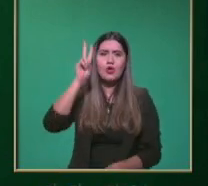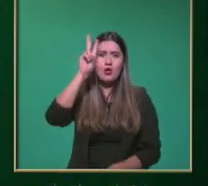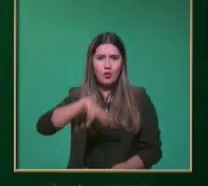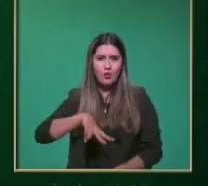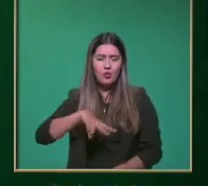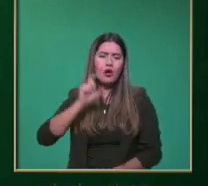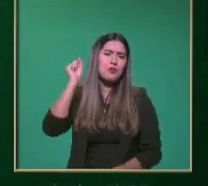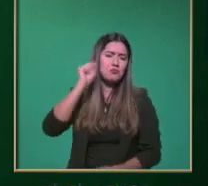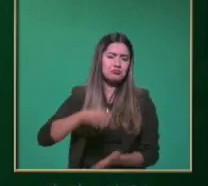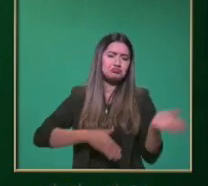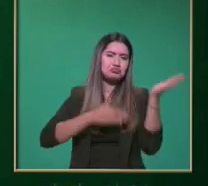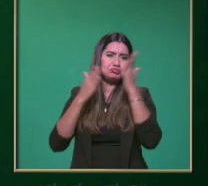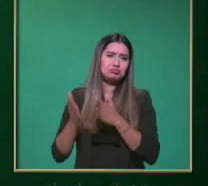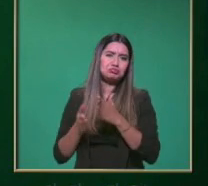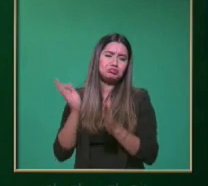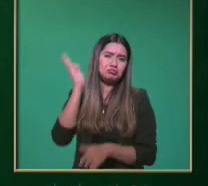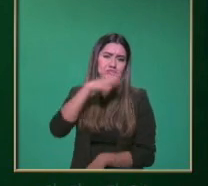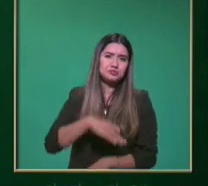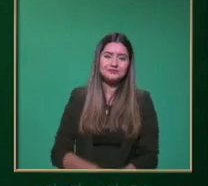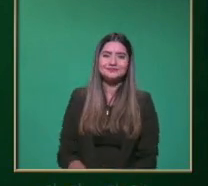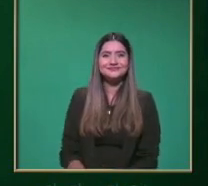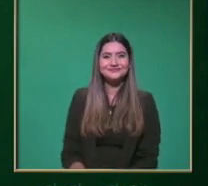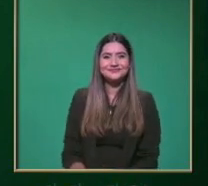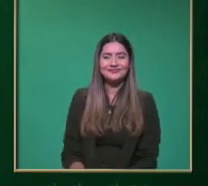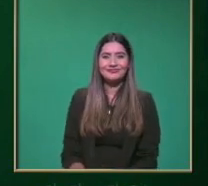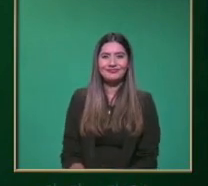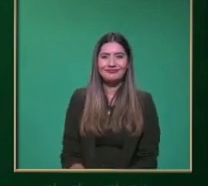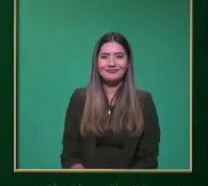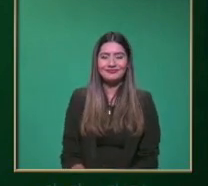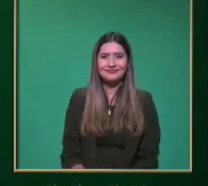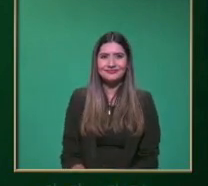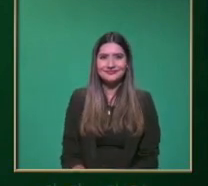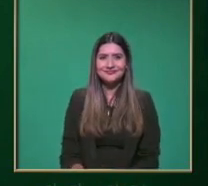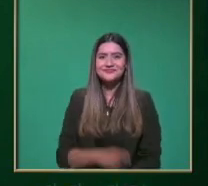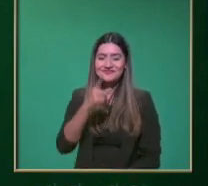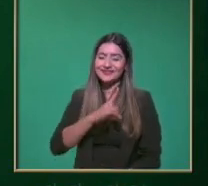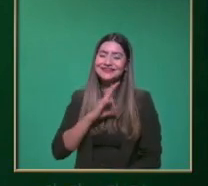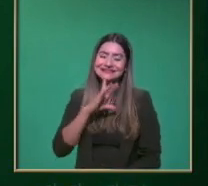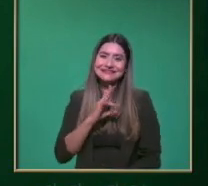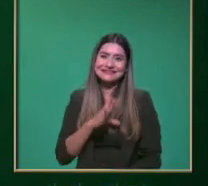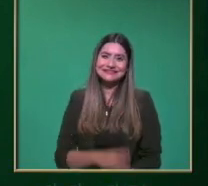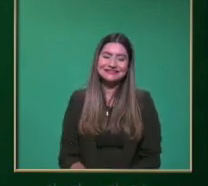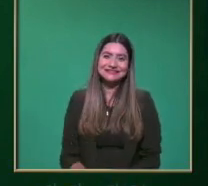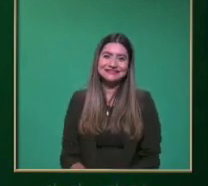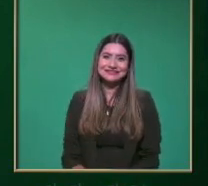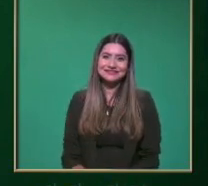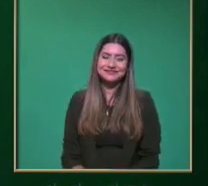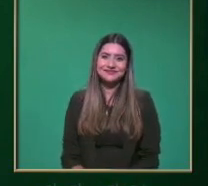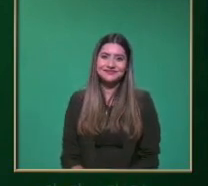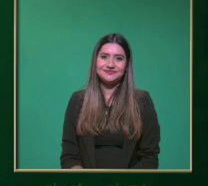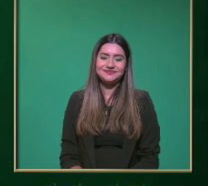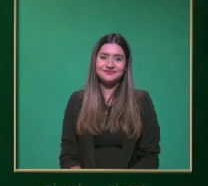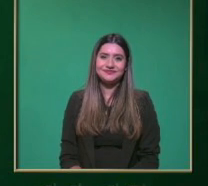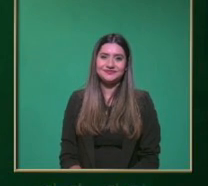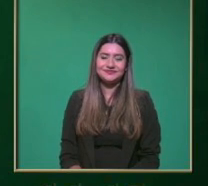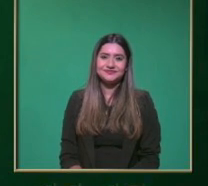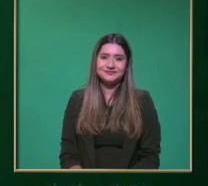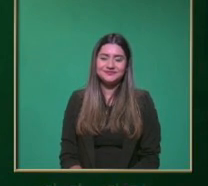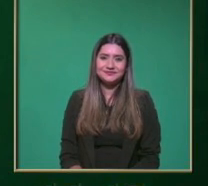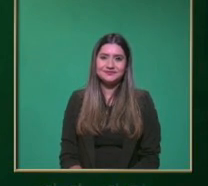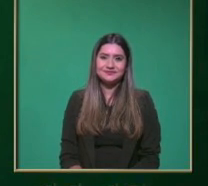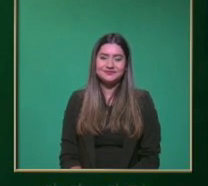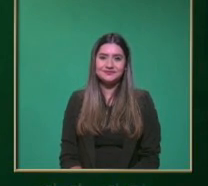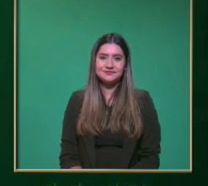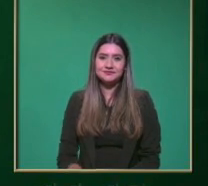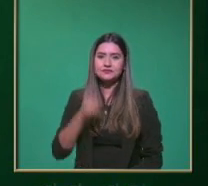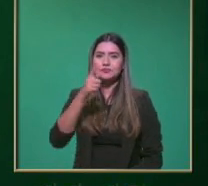hay cosas fantásticas. Y por eso dan un poquito más de miedo, maestra, las leyendas. ¿Sabe por qué? Porque se basan